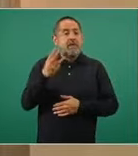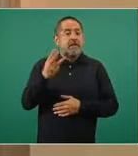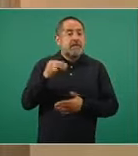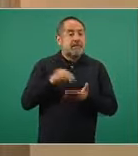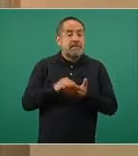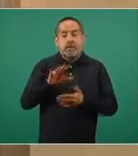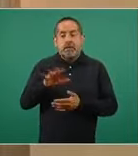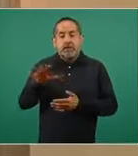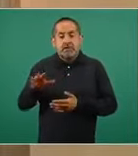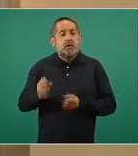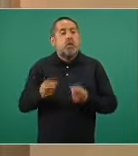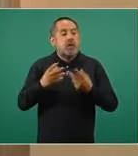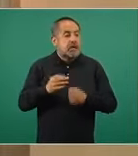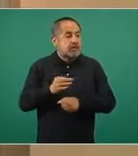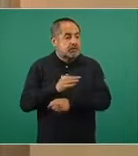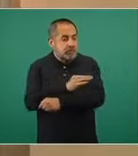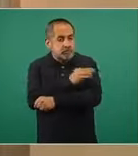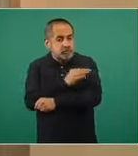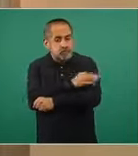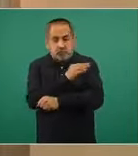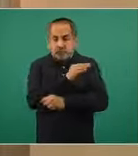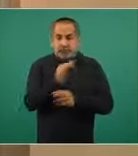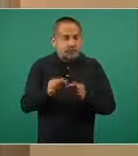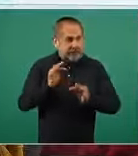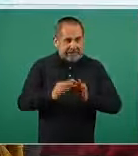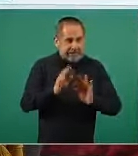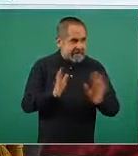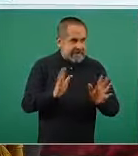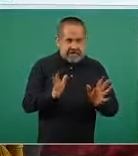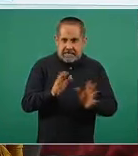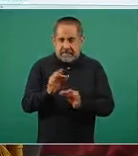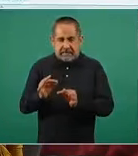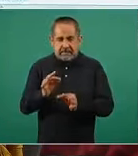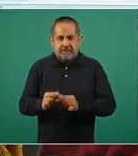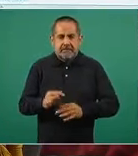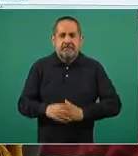453.055 son los esquemas de vacunación que se han completado.